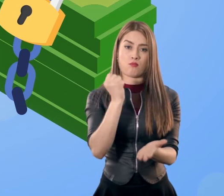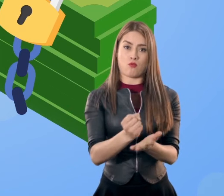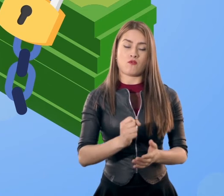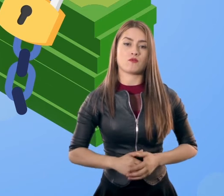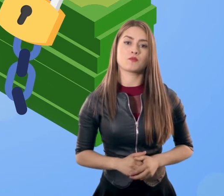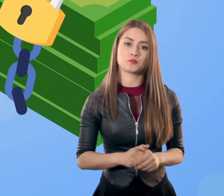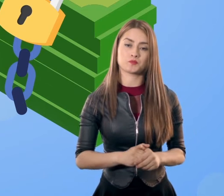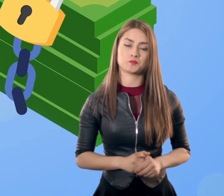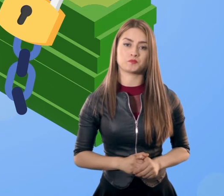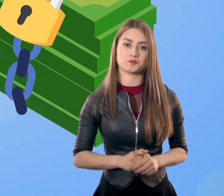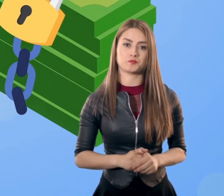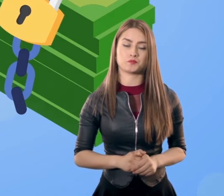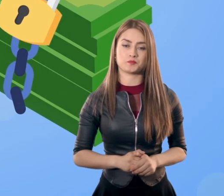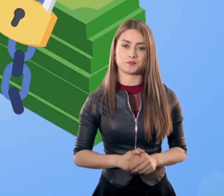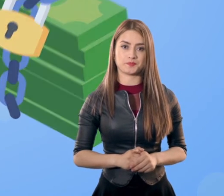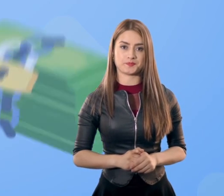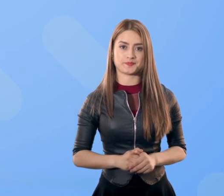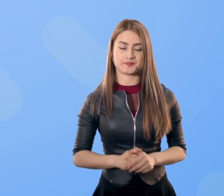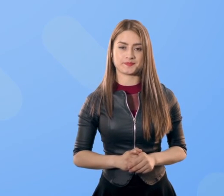Financiera de Colombia.